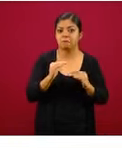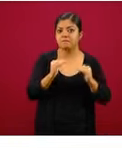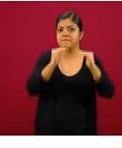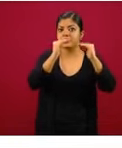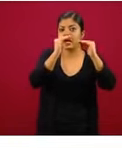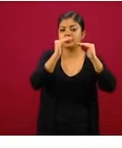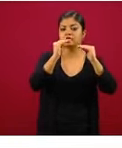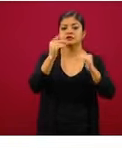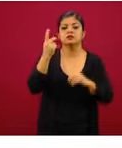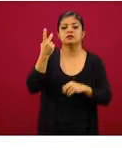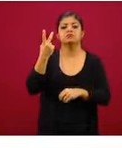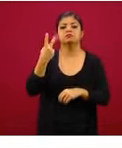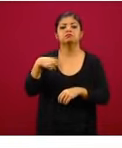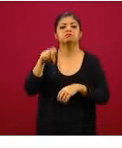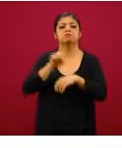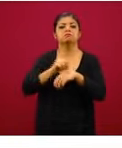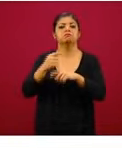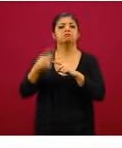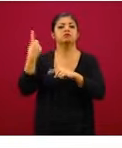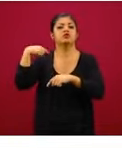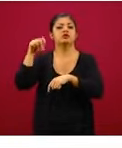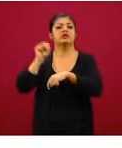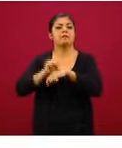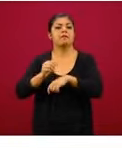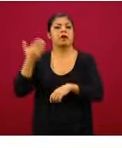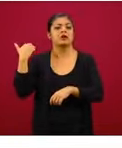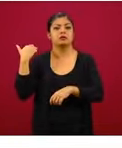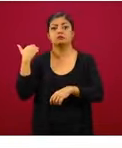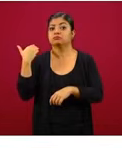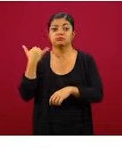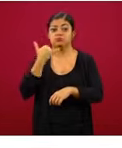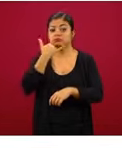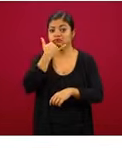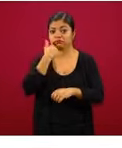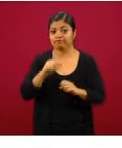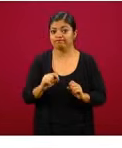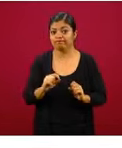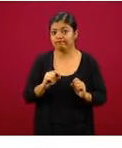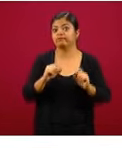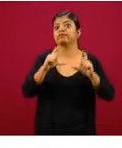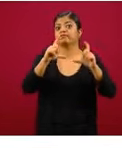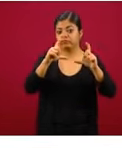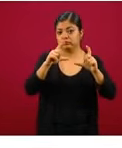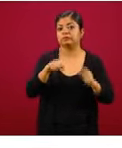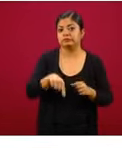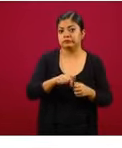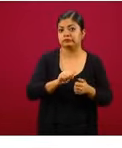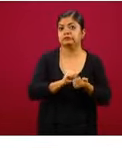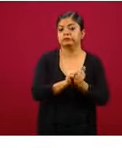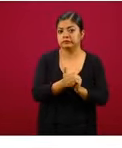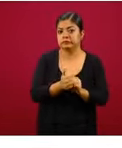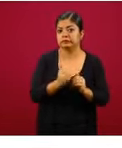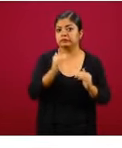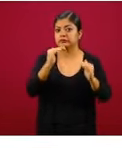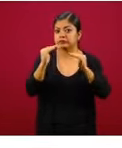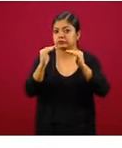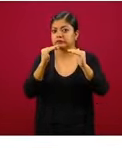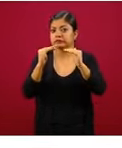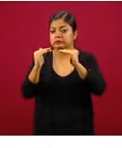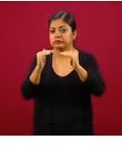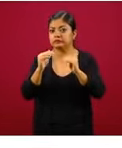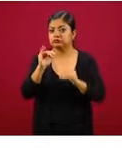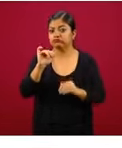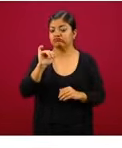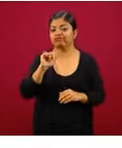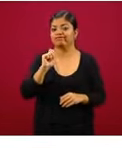la que veíamos en ese mismo periodo, pero de una semana atrás. Por lo tanto, quiere decir que la actividad se ha mantenido e inclusive